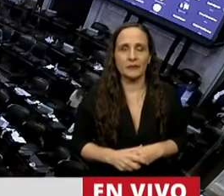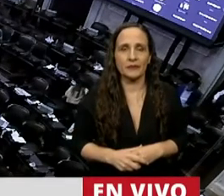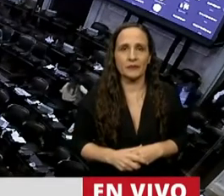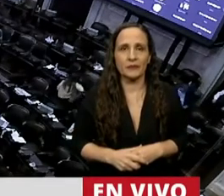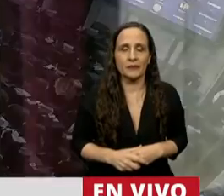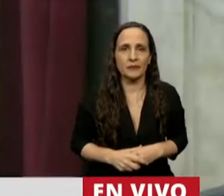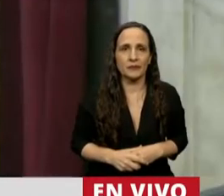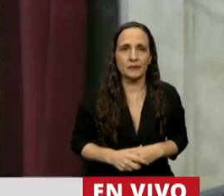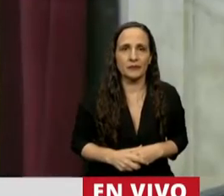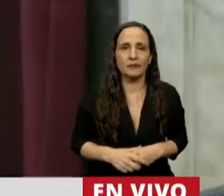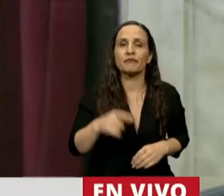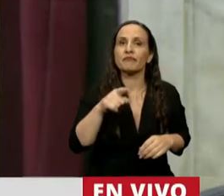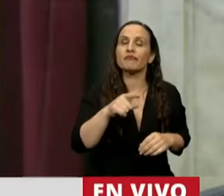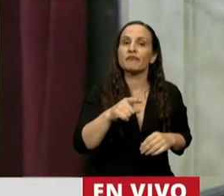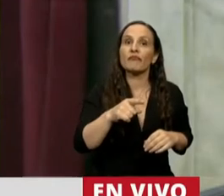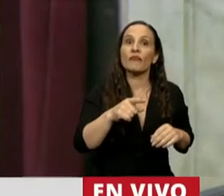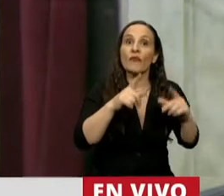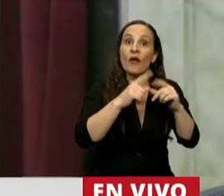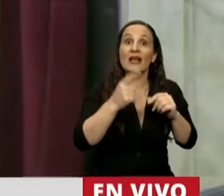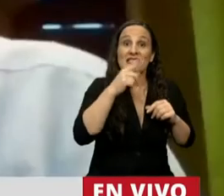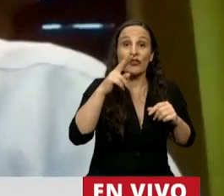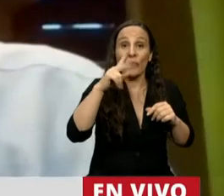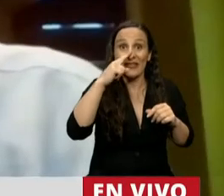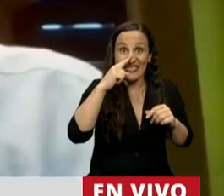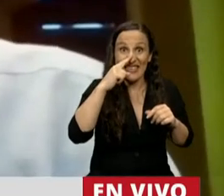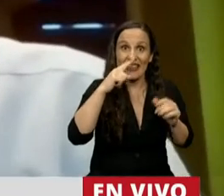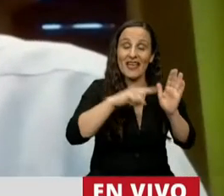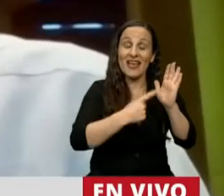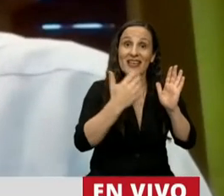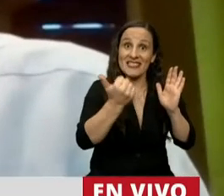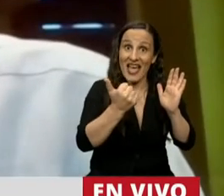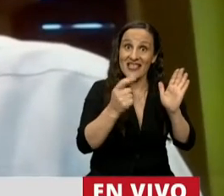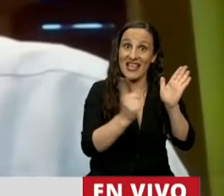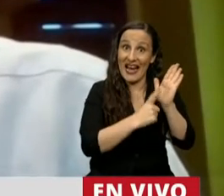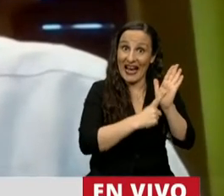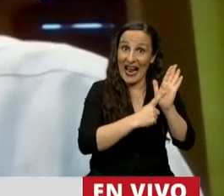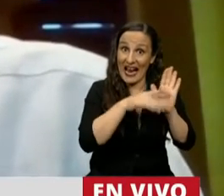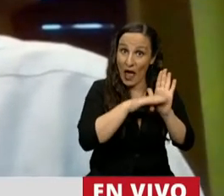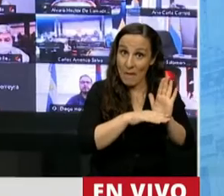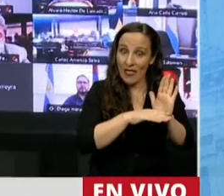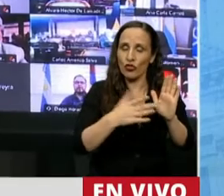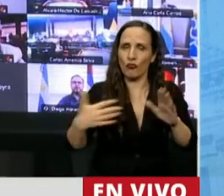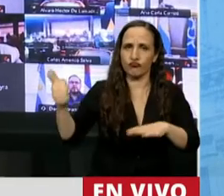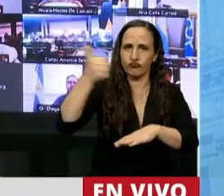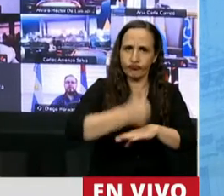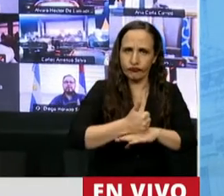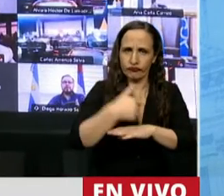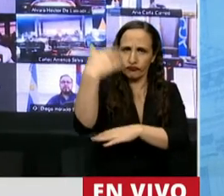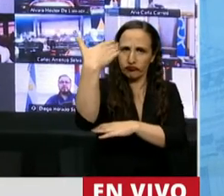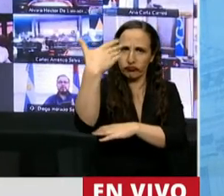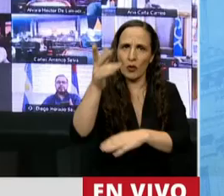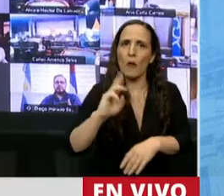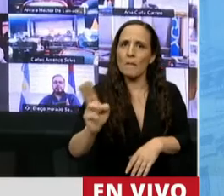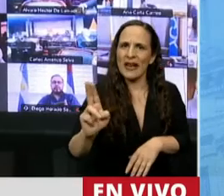Conforme lo establece el 127, inciso 6 del reglamento, vengo a plantear una cuestión de